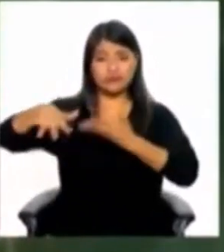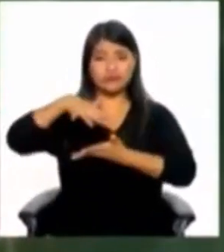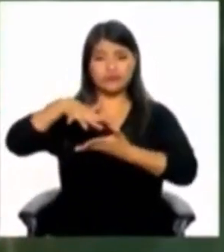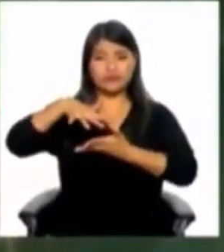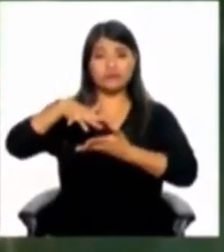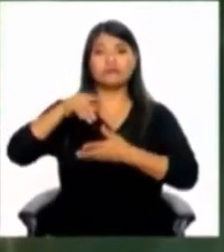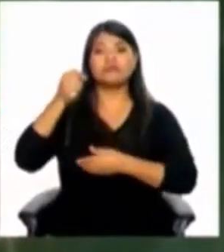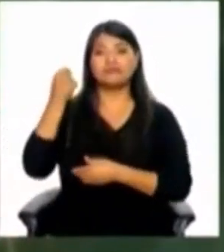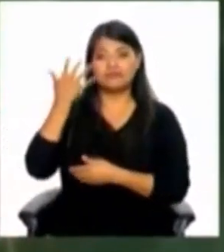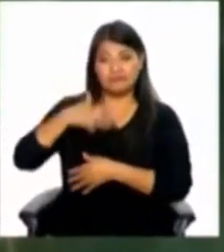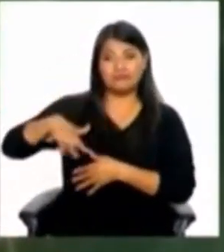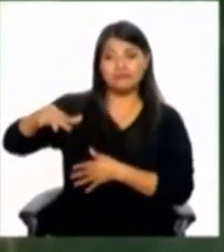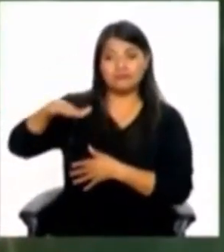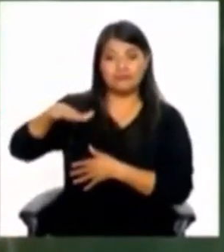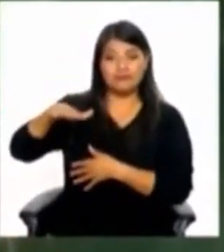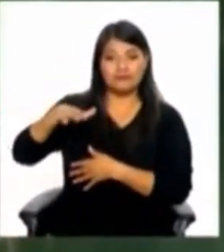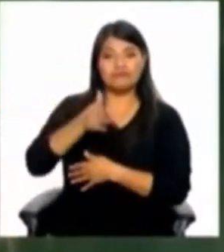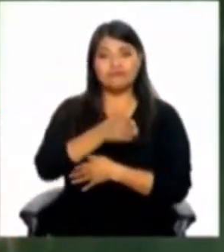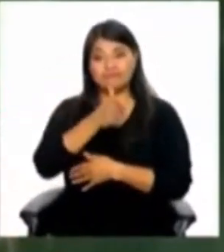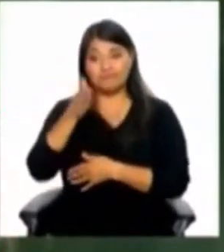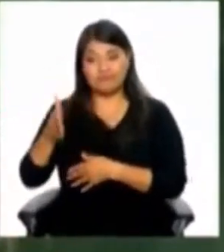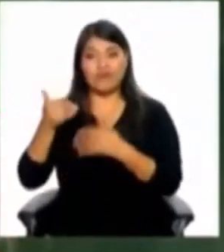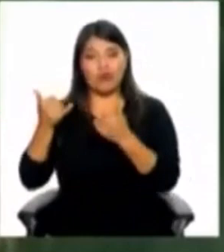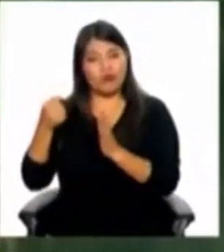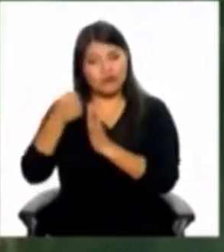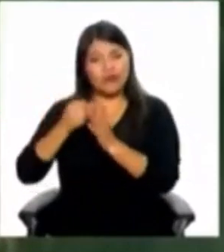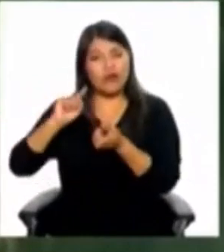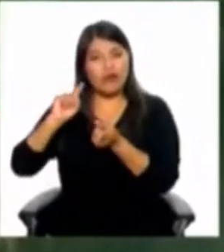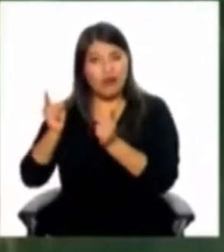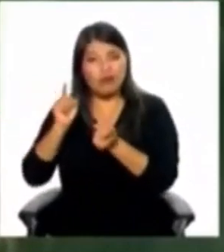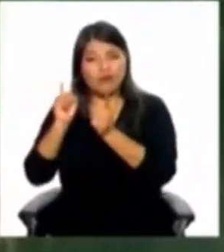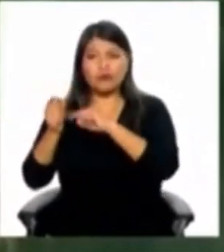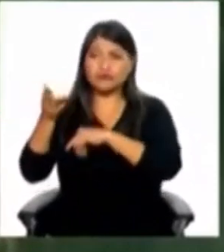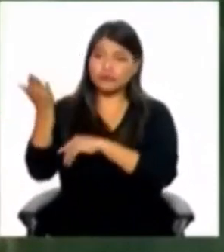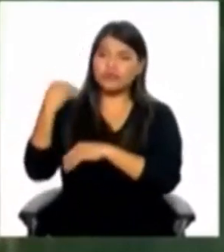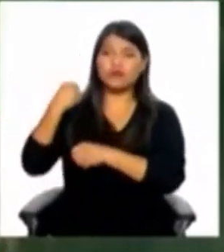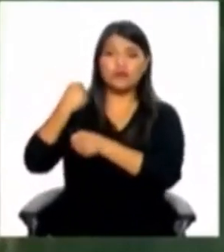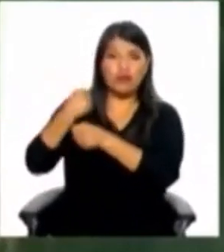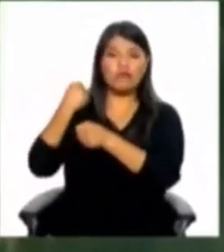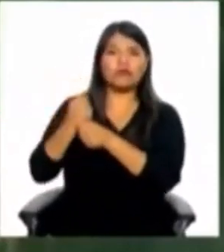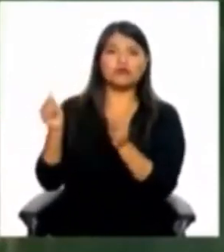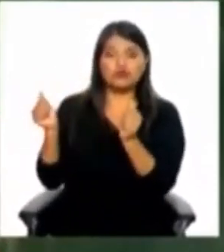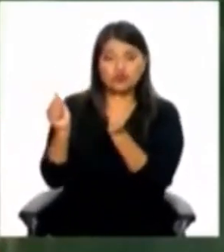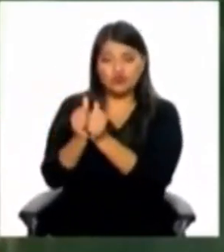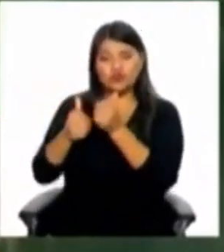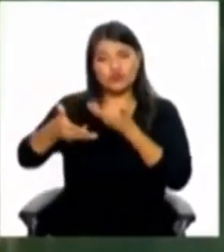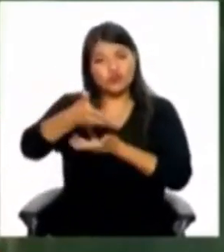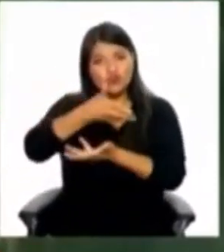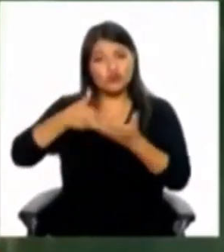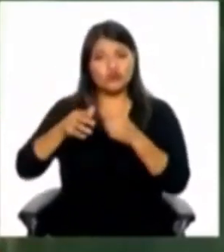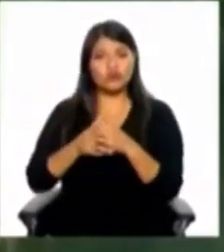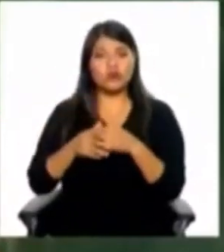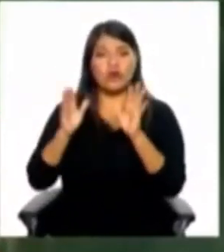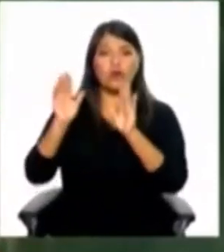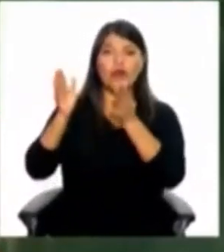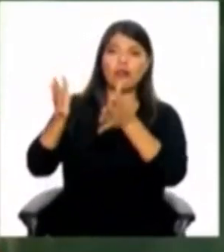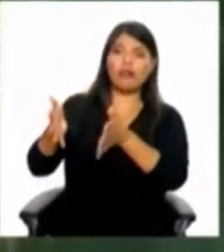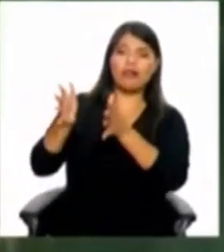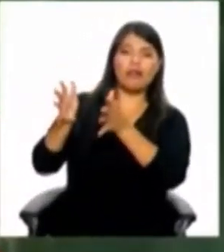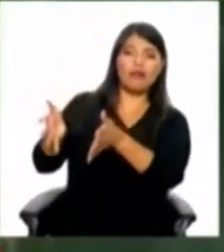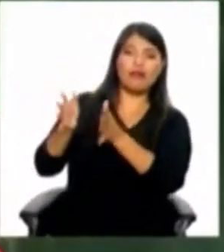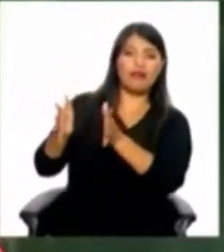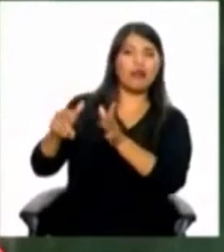ello, urge reforzar nuestro trabajo mancomunado. No podemos bajar la guardia frente a